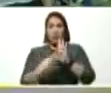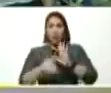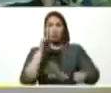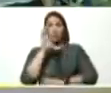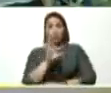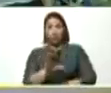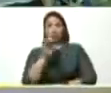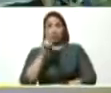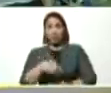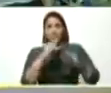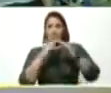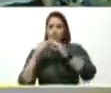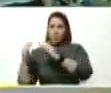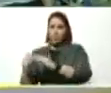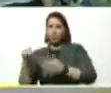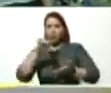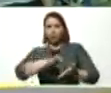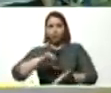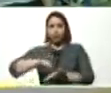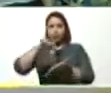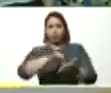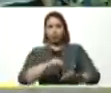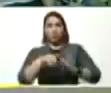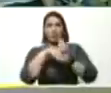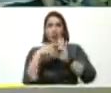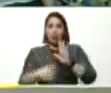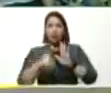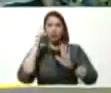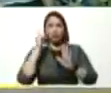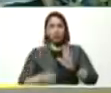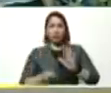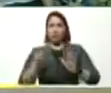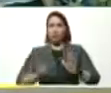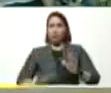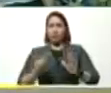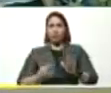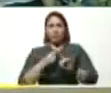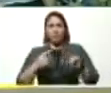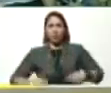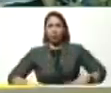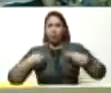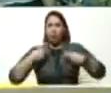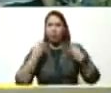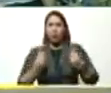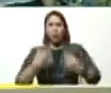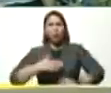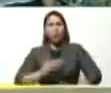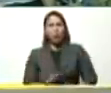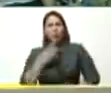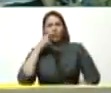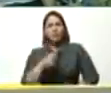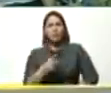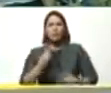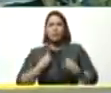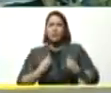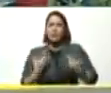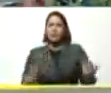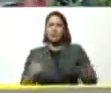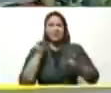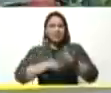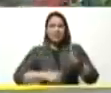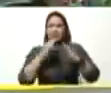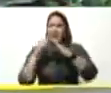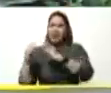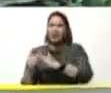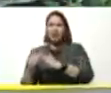y a la ciudad. Es un derecho vital para el ser humano. ¿Cómo el ser humano puede vivir sin un techo? sin un lugar